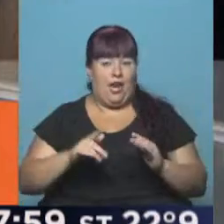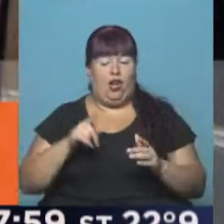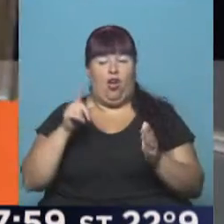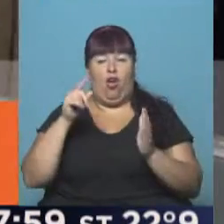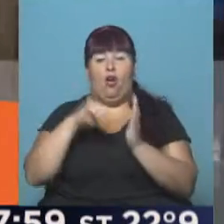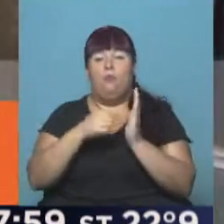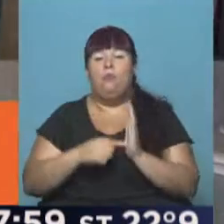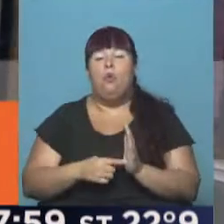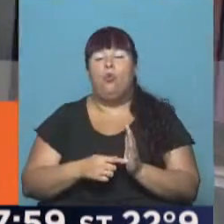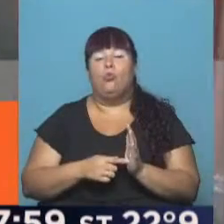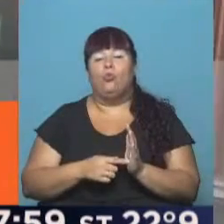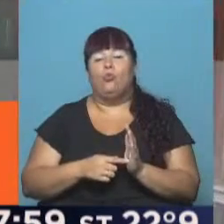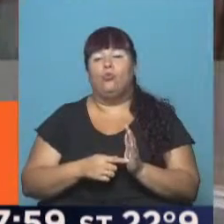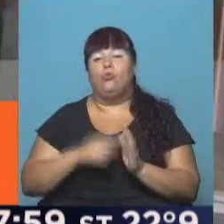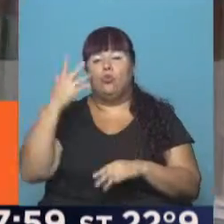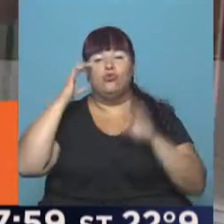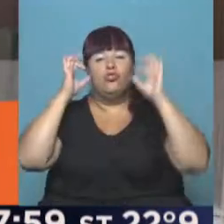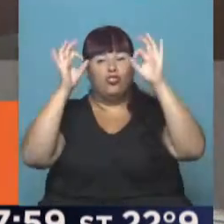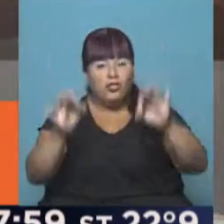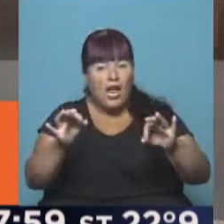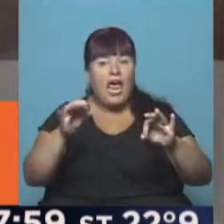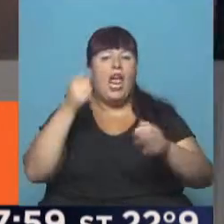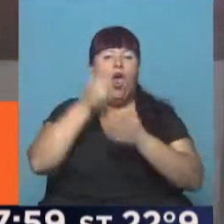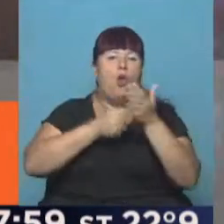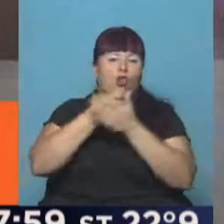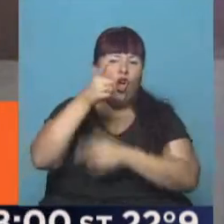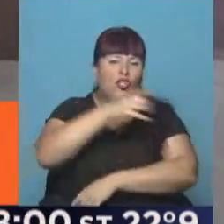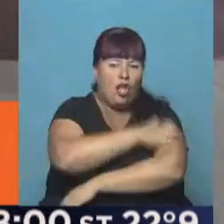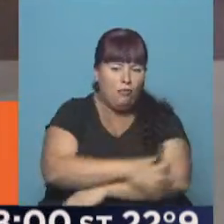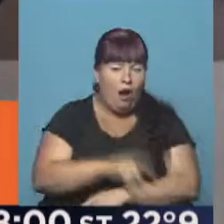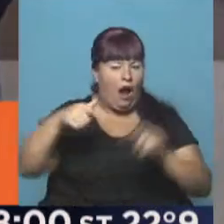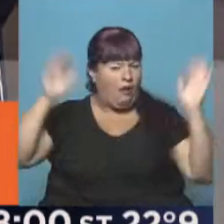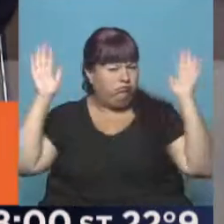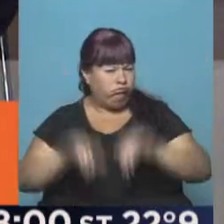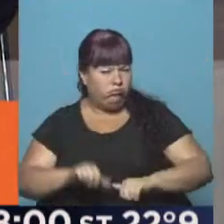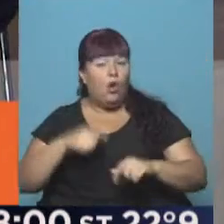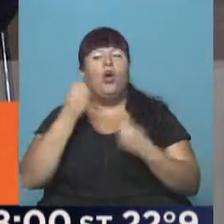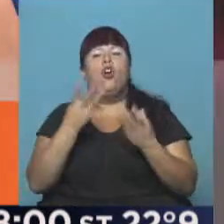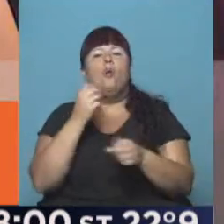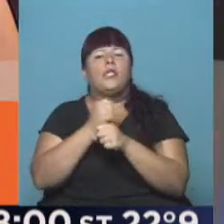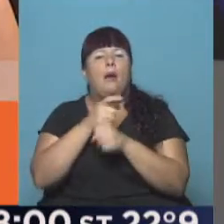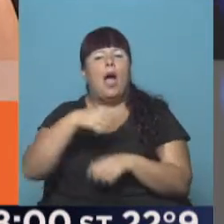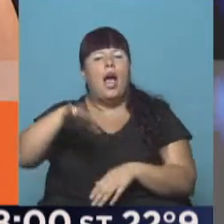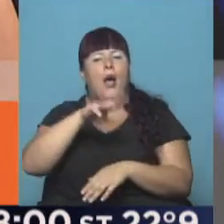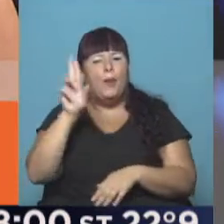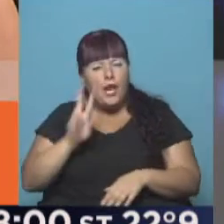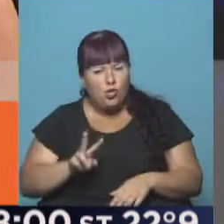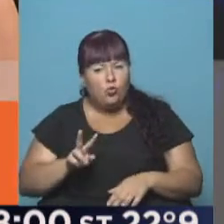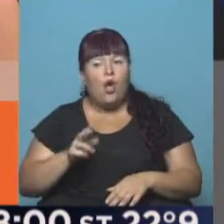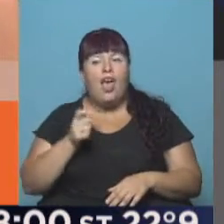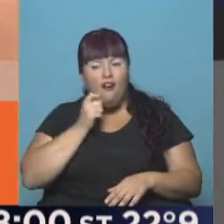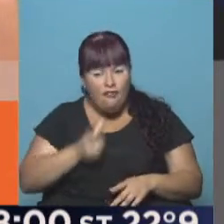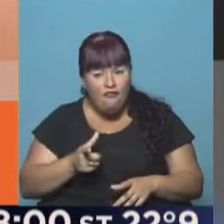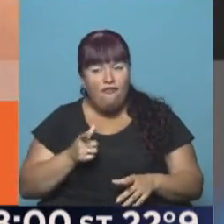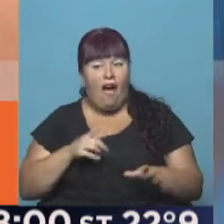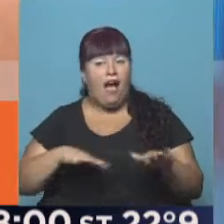indicadores que se habían alcanzado de lucha contra la pobreza. ¿Cómo trabaja mismo en Venezuela Amnistía? ¿Tiene